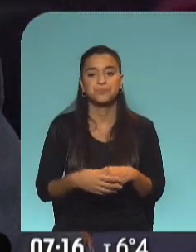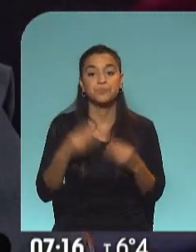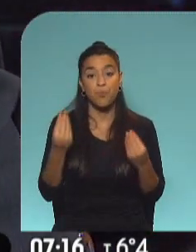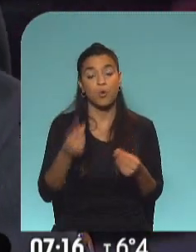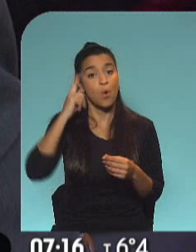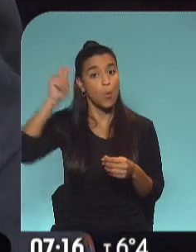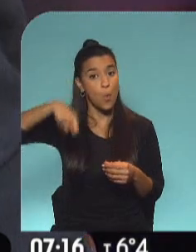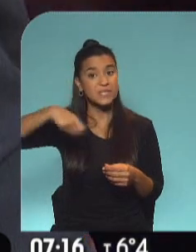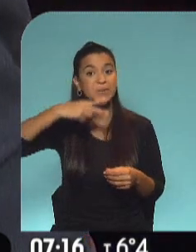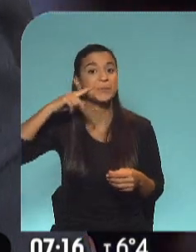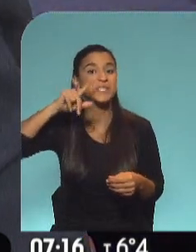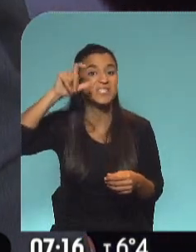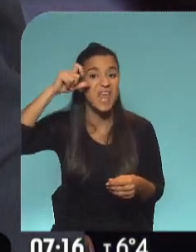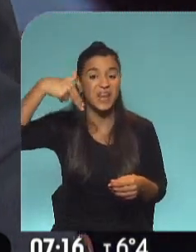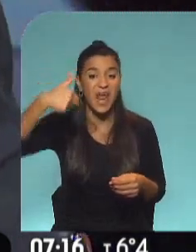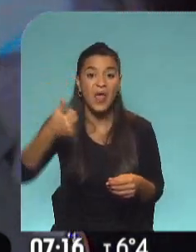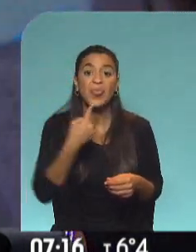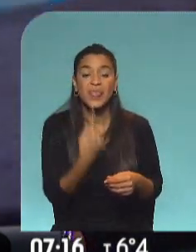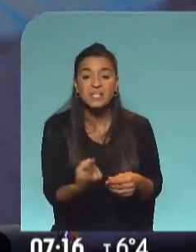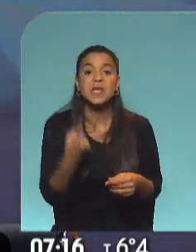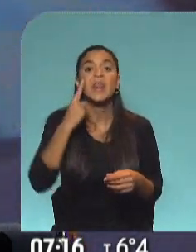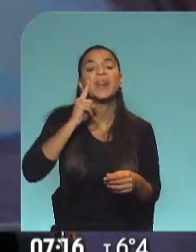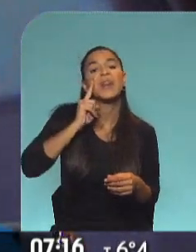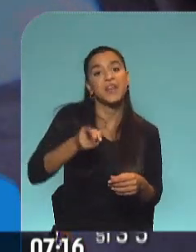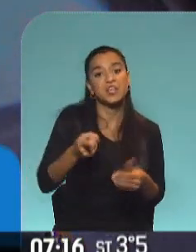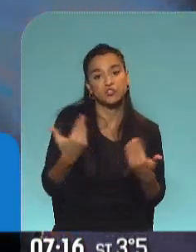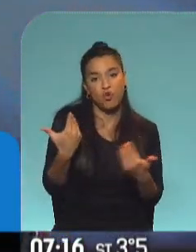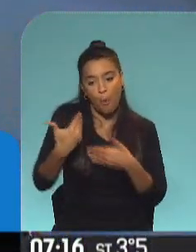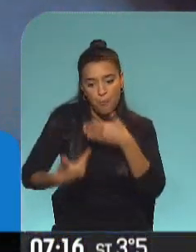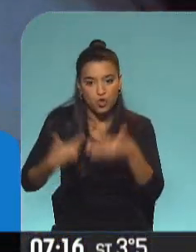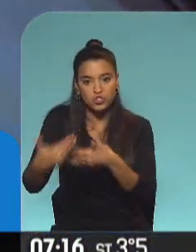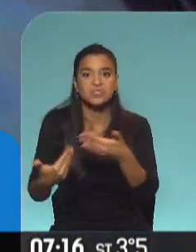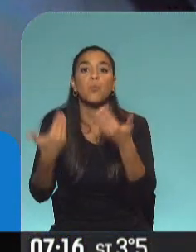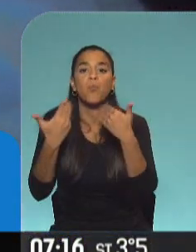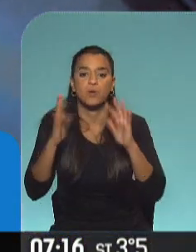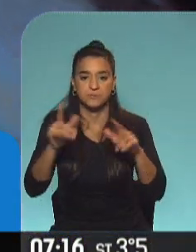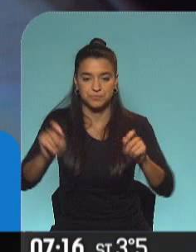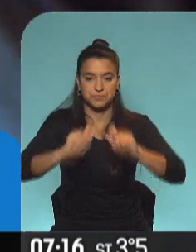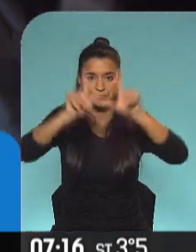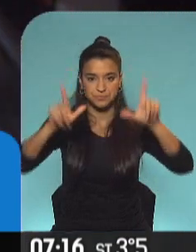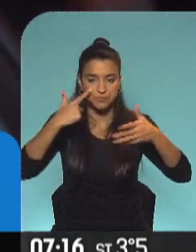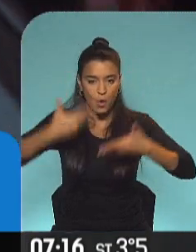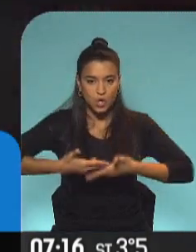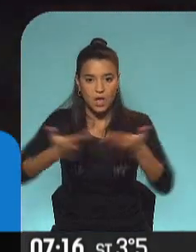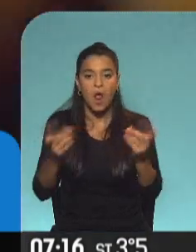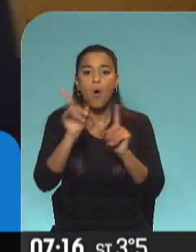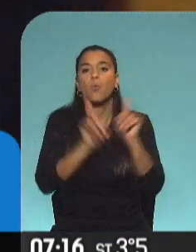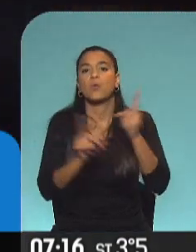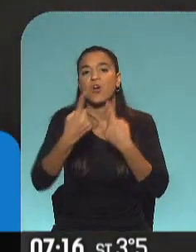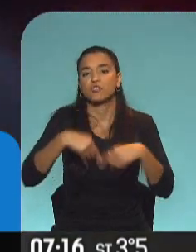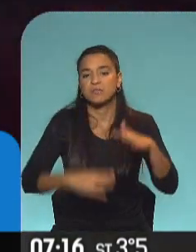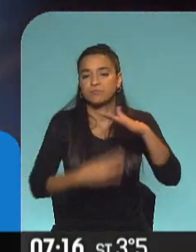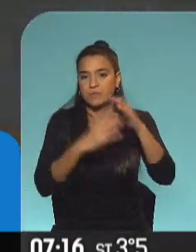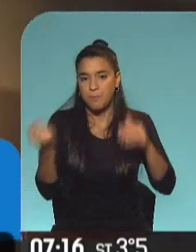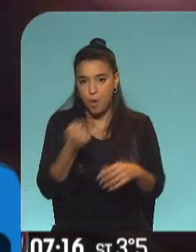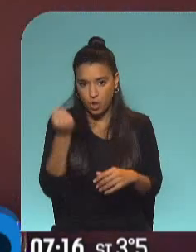juez Federico Villena considera que hay riesgos procesales. Mira, vamos a mostrarte en estas placas algunas de las razones centrales y